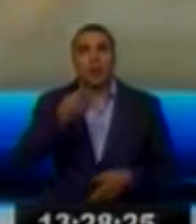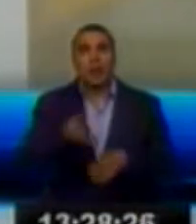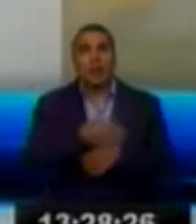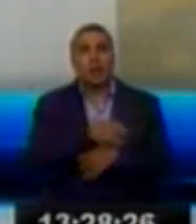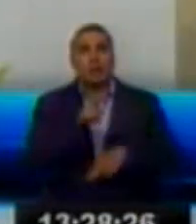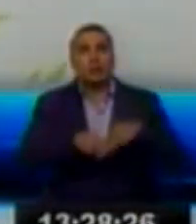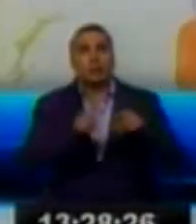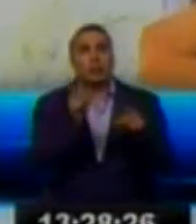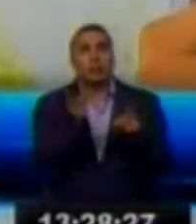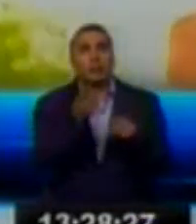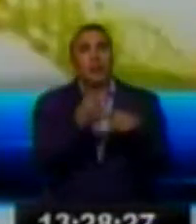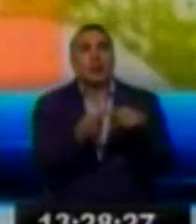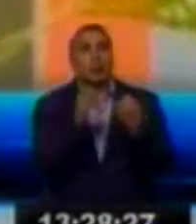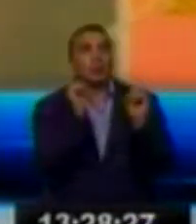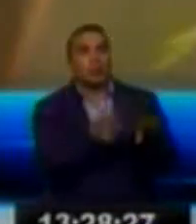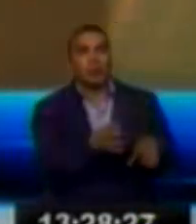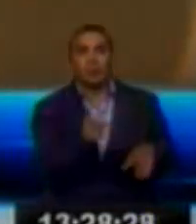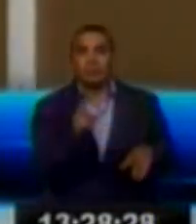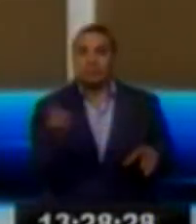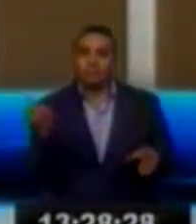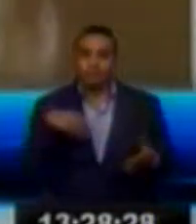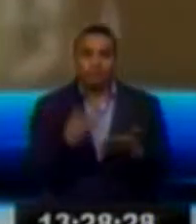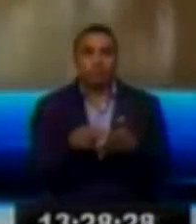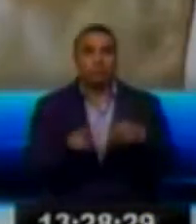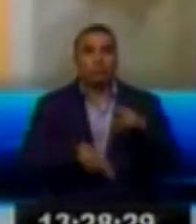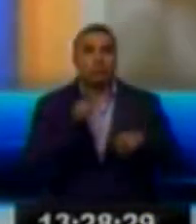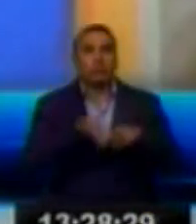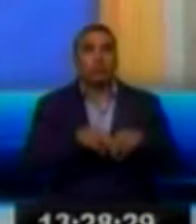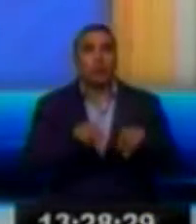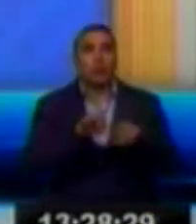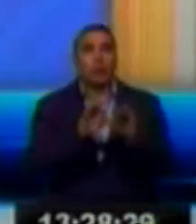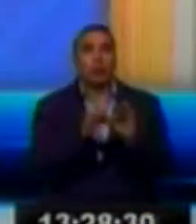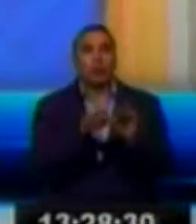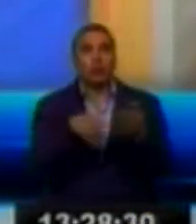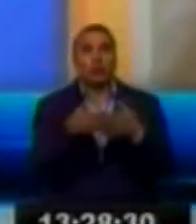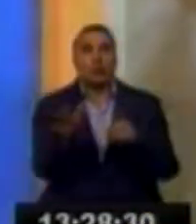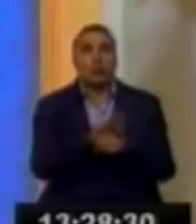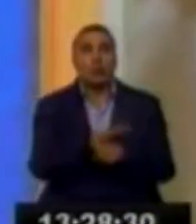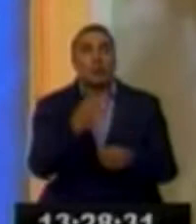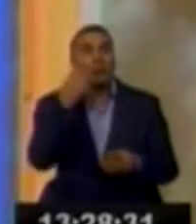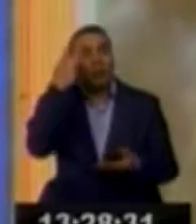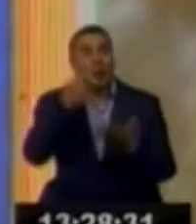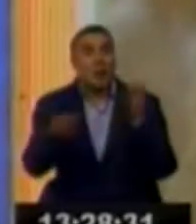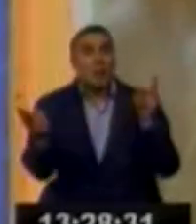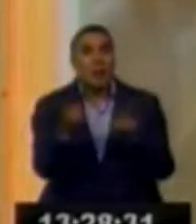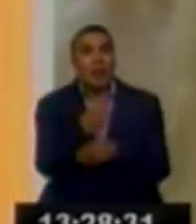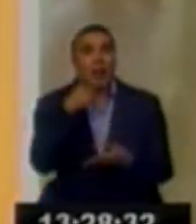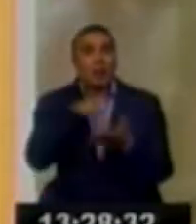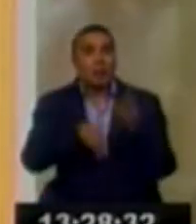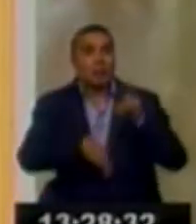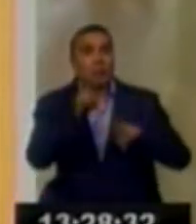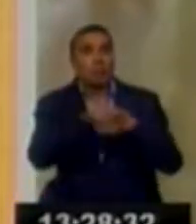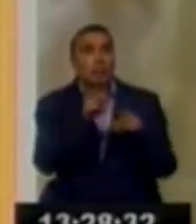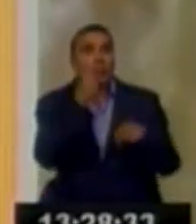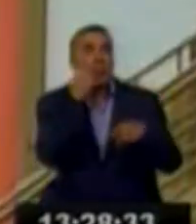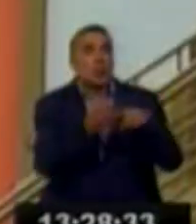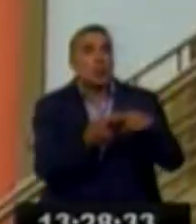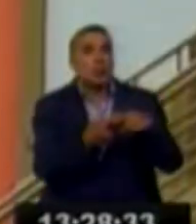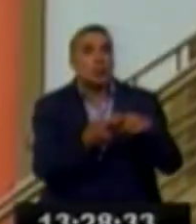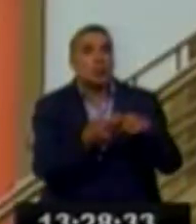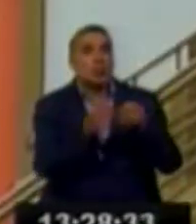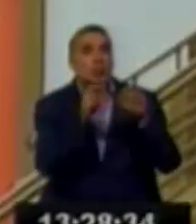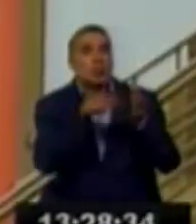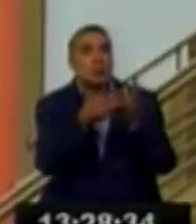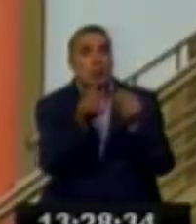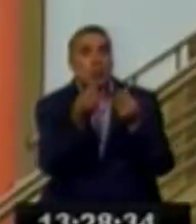estén en esa condición, porque no hay peor cosa que dinero público desaprovechado, subutilizado.